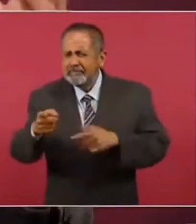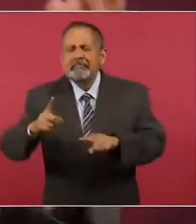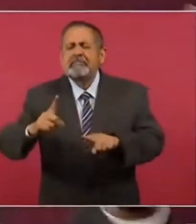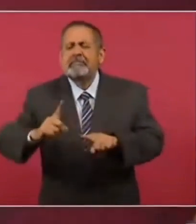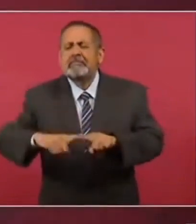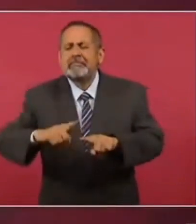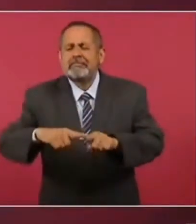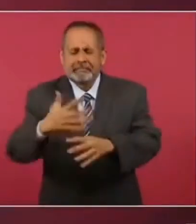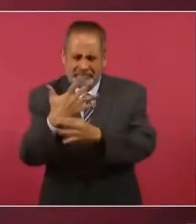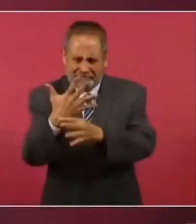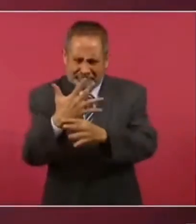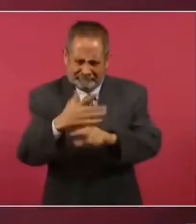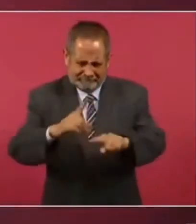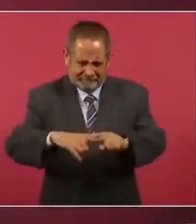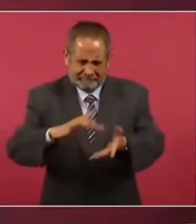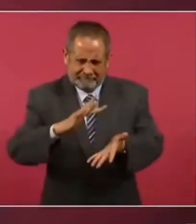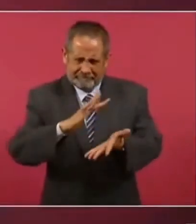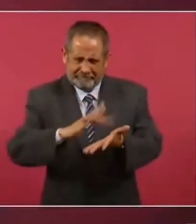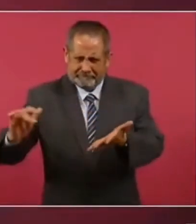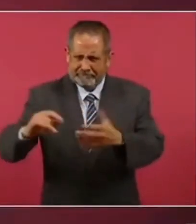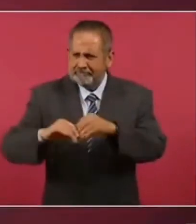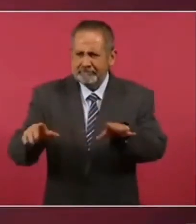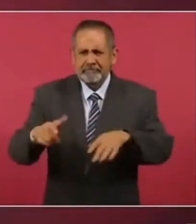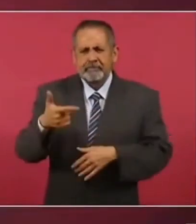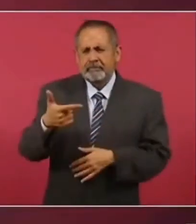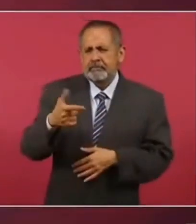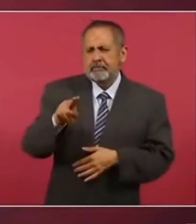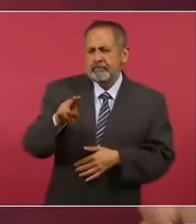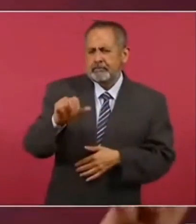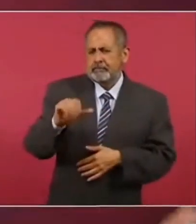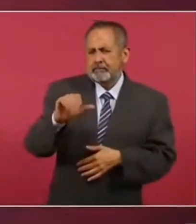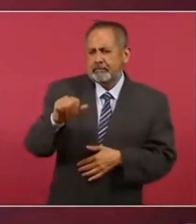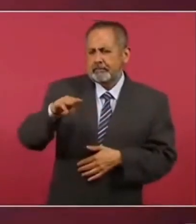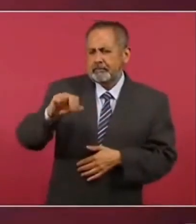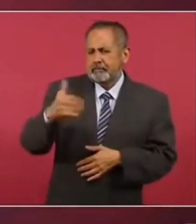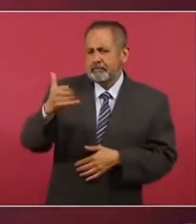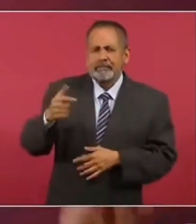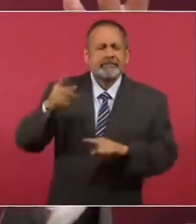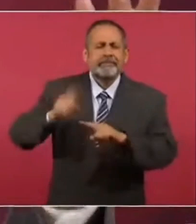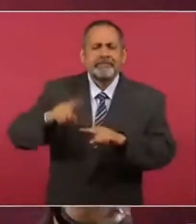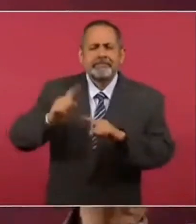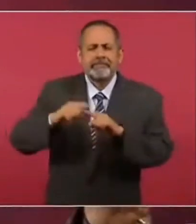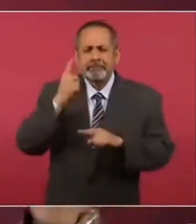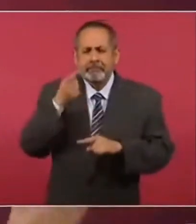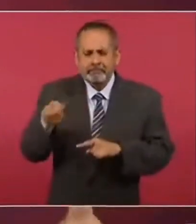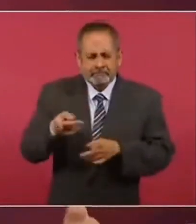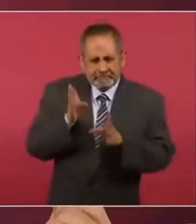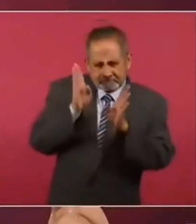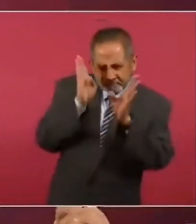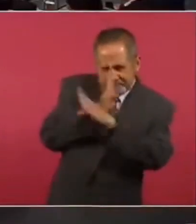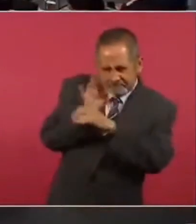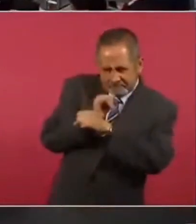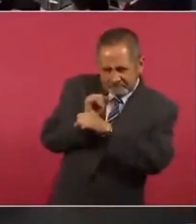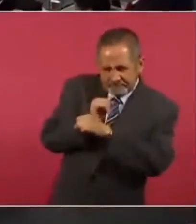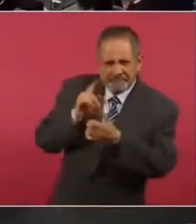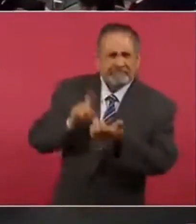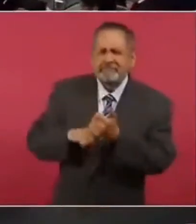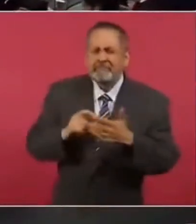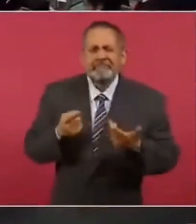quién es guacamaya Quién hace ese espionaje